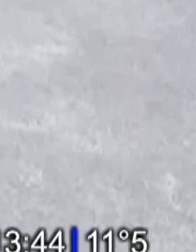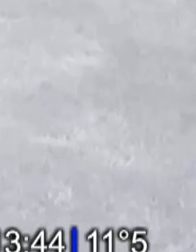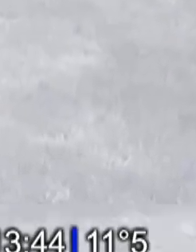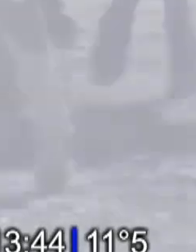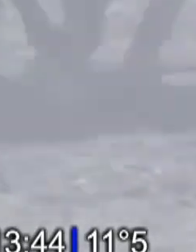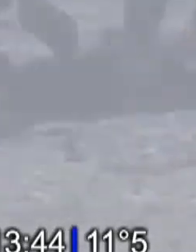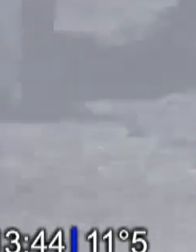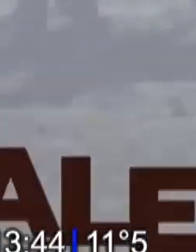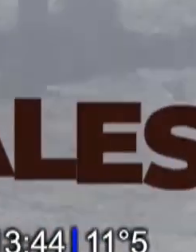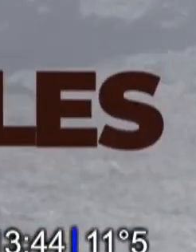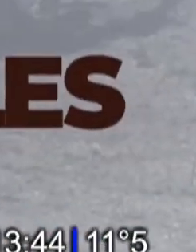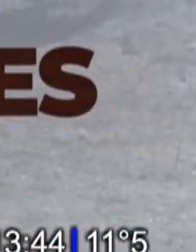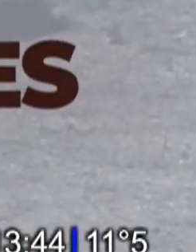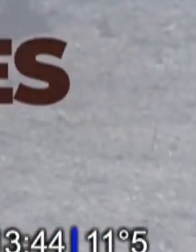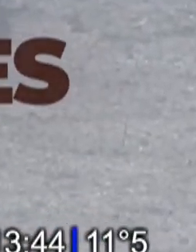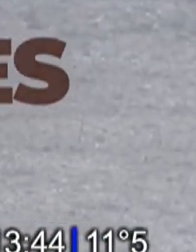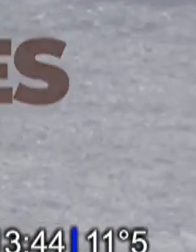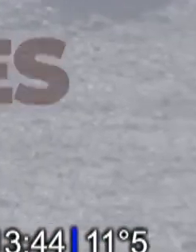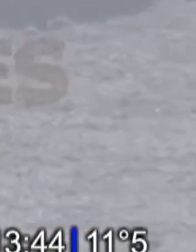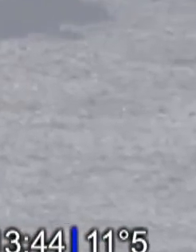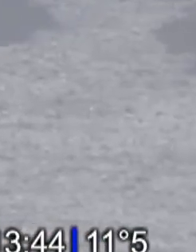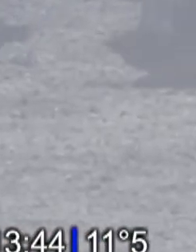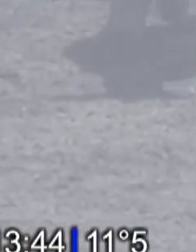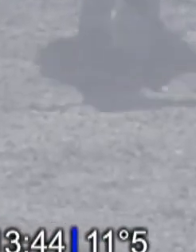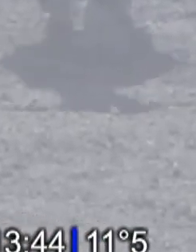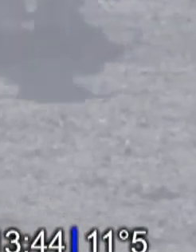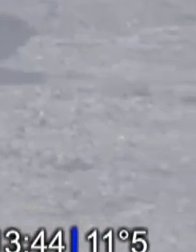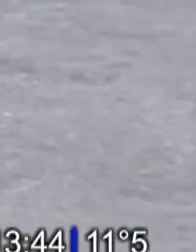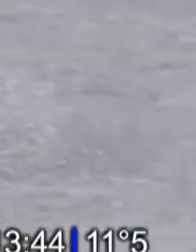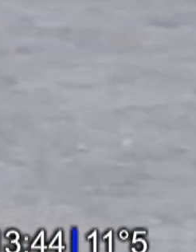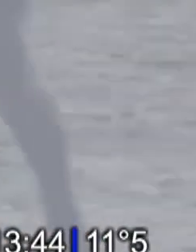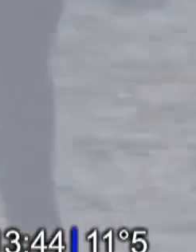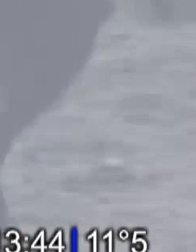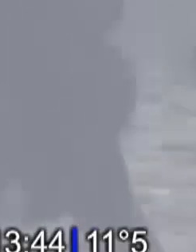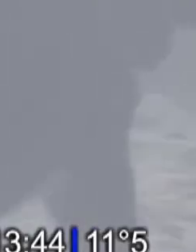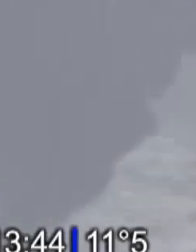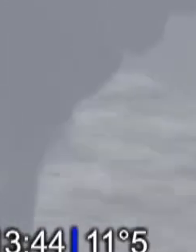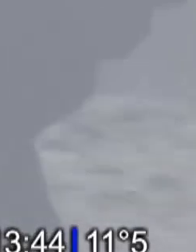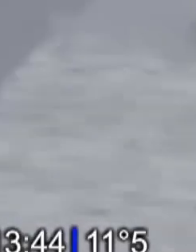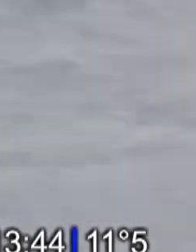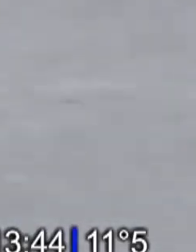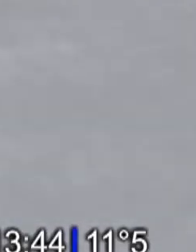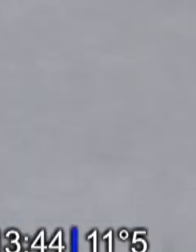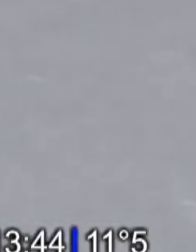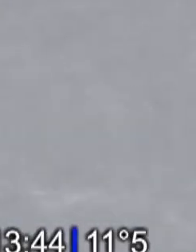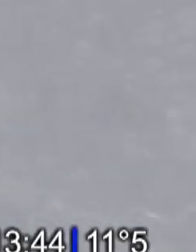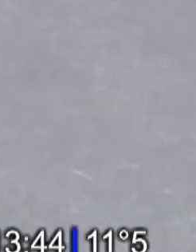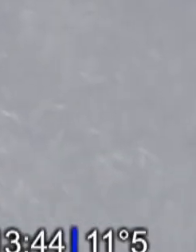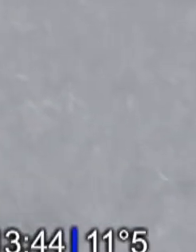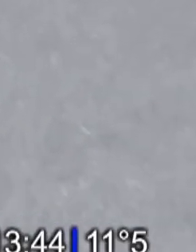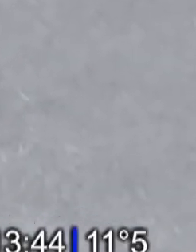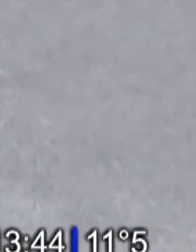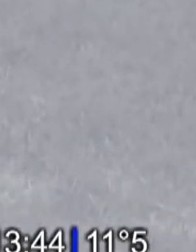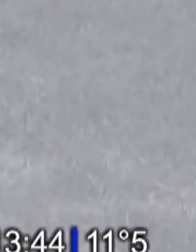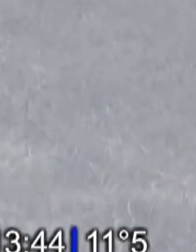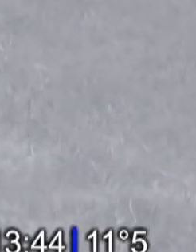Bresan y Compañía rematará a Haciendas Generales este viernes 18 de agosto a las 14:30 horas en el